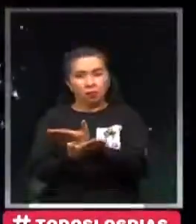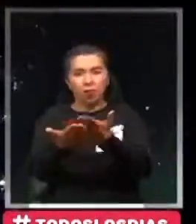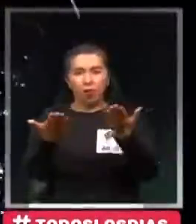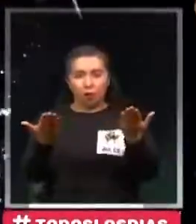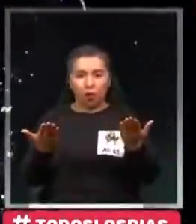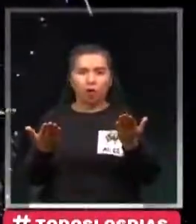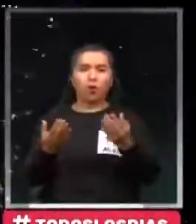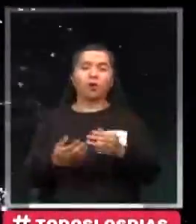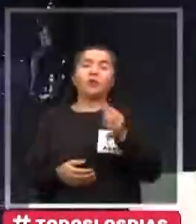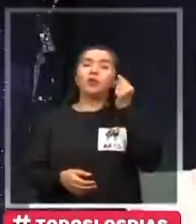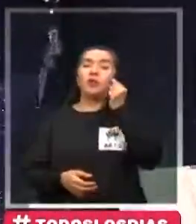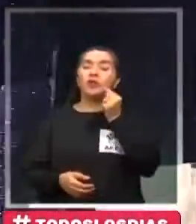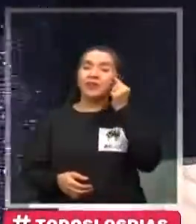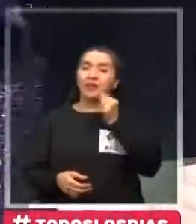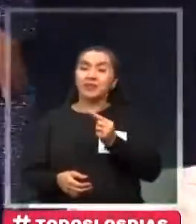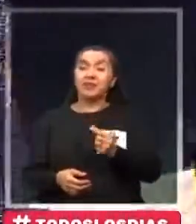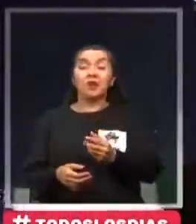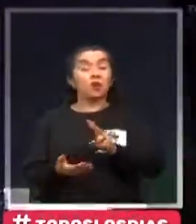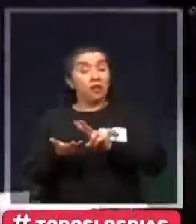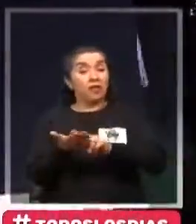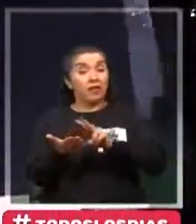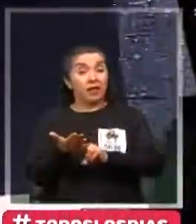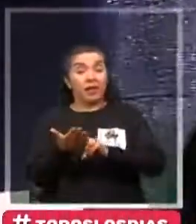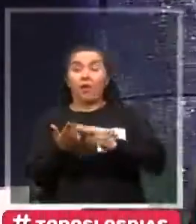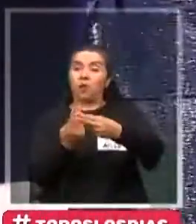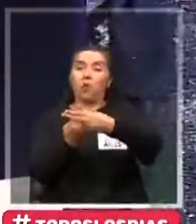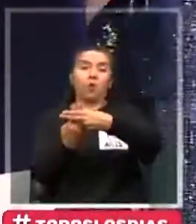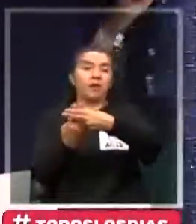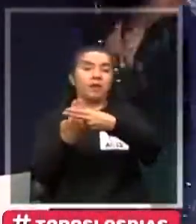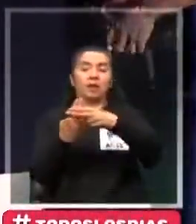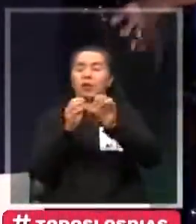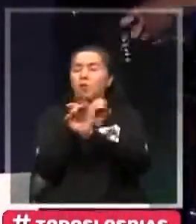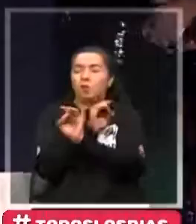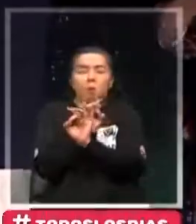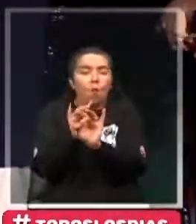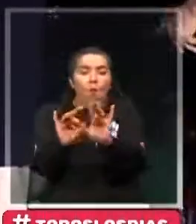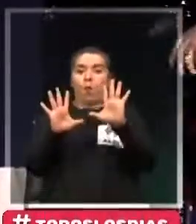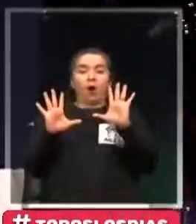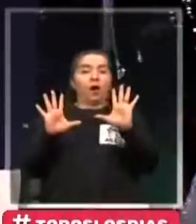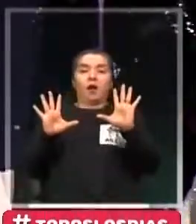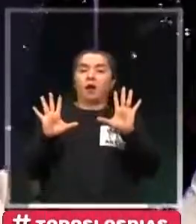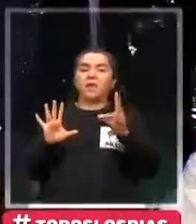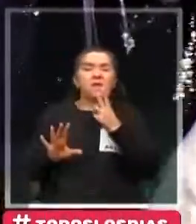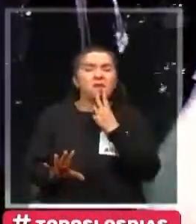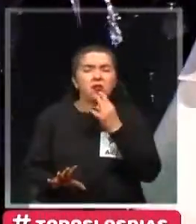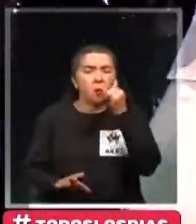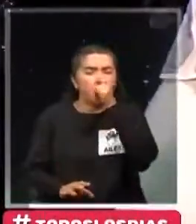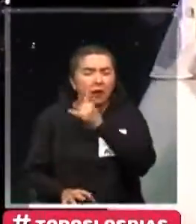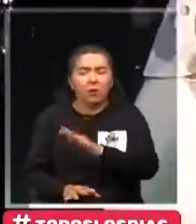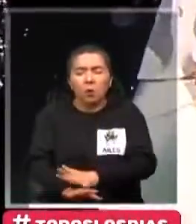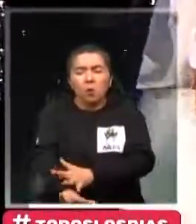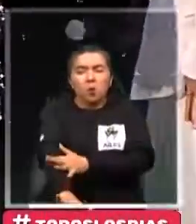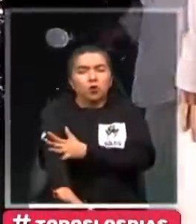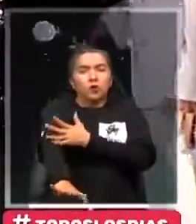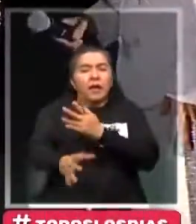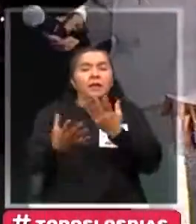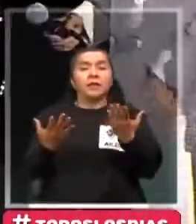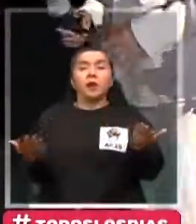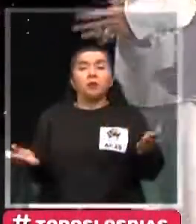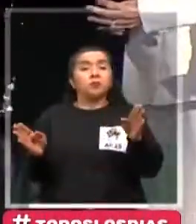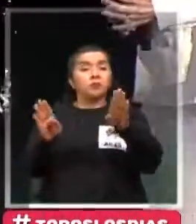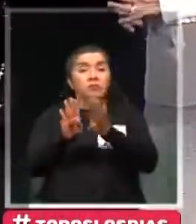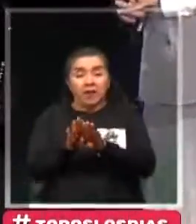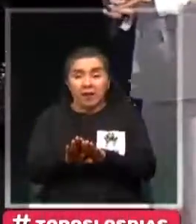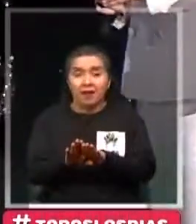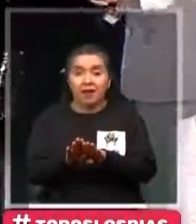Pero Francisco, ha sido realmente una Teletón extraordinaria. Creo que hemos vivido momentos muy emocionantes y un cierre, yo